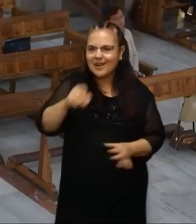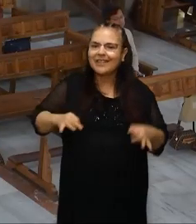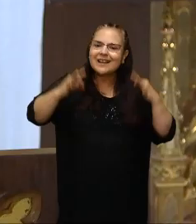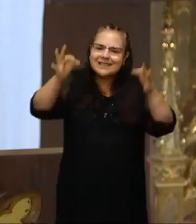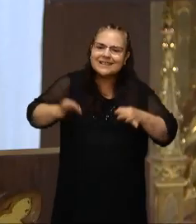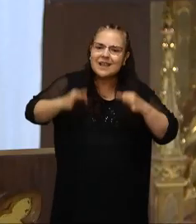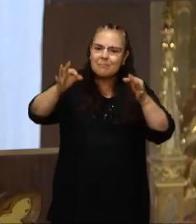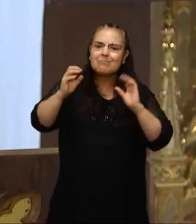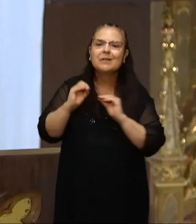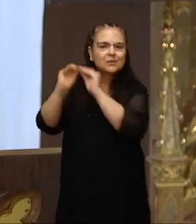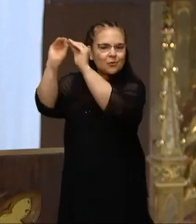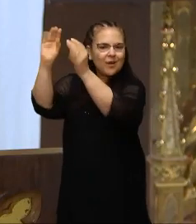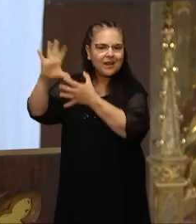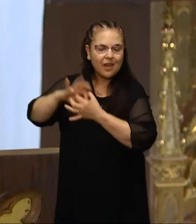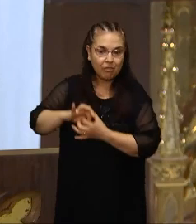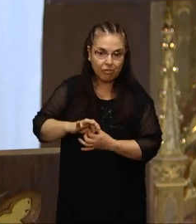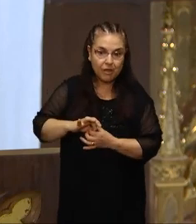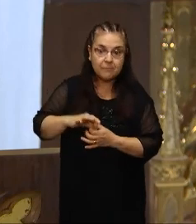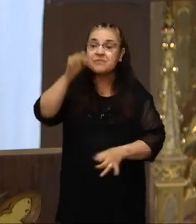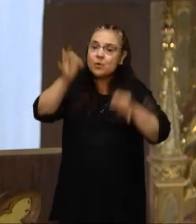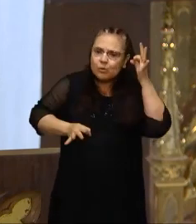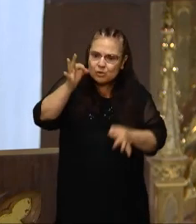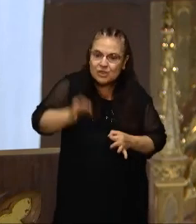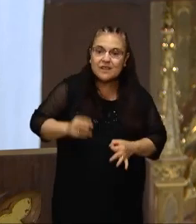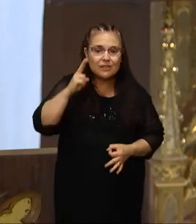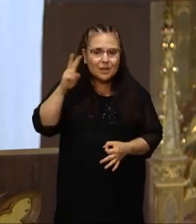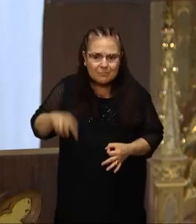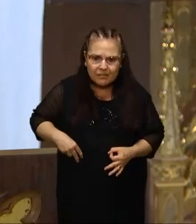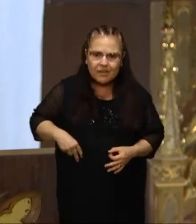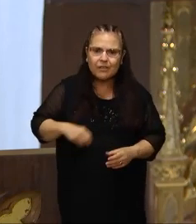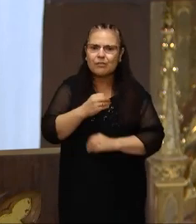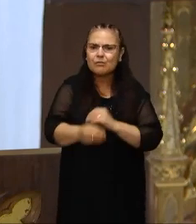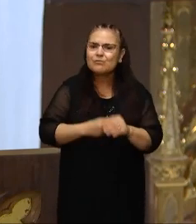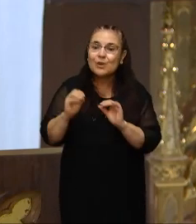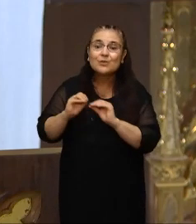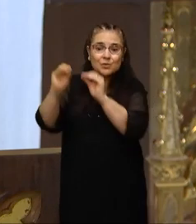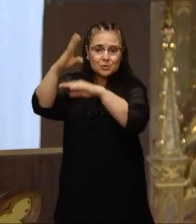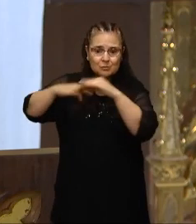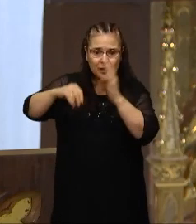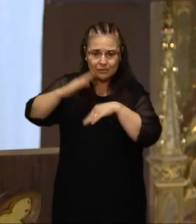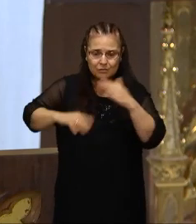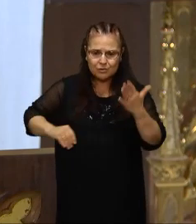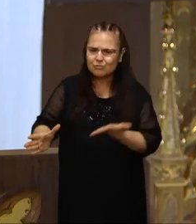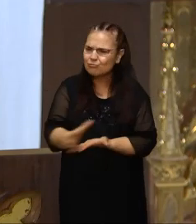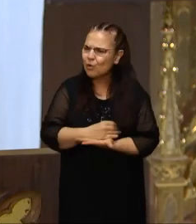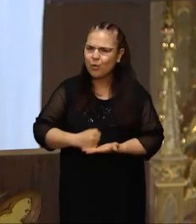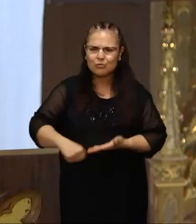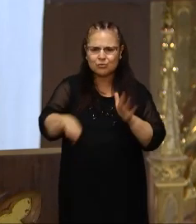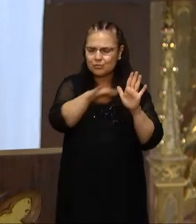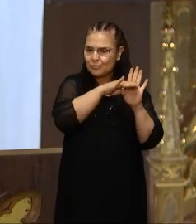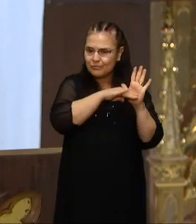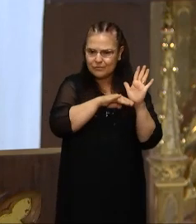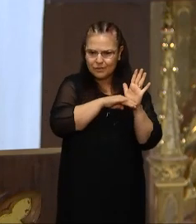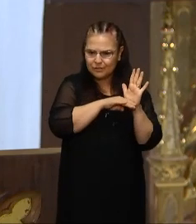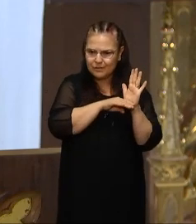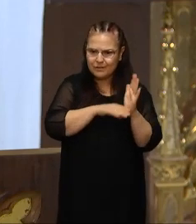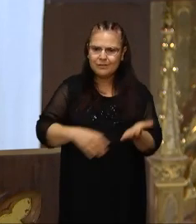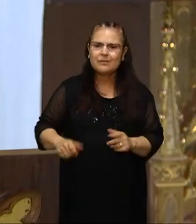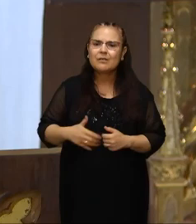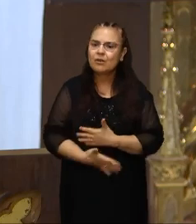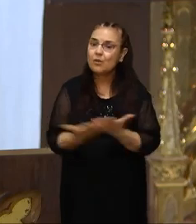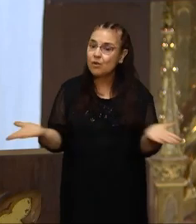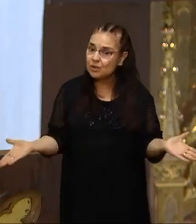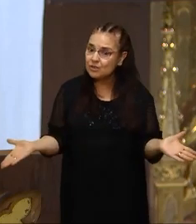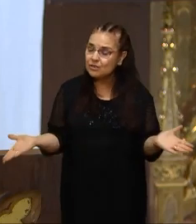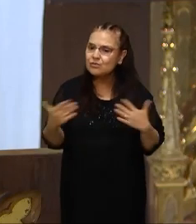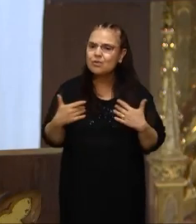siempre su alianza. Justicia y verdad son las obras de sus manos. Todos sus preceptos merecen confianza.